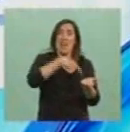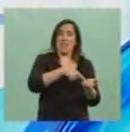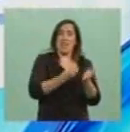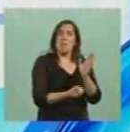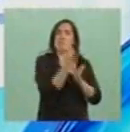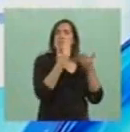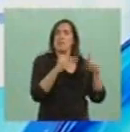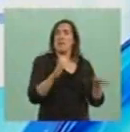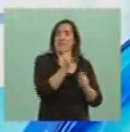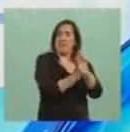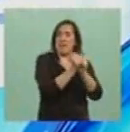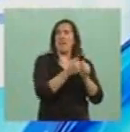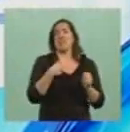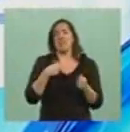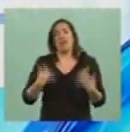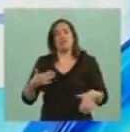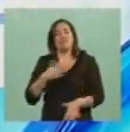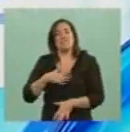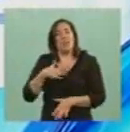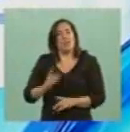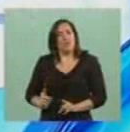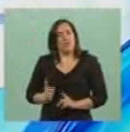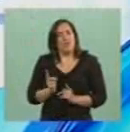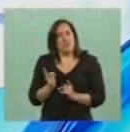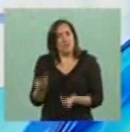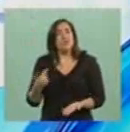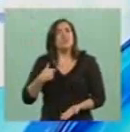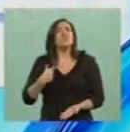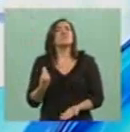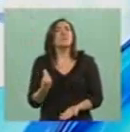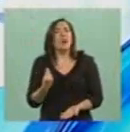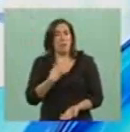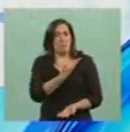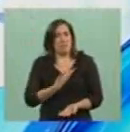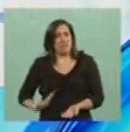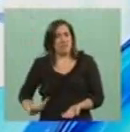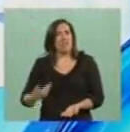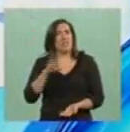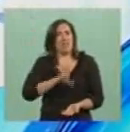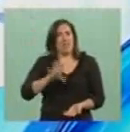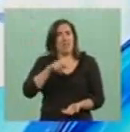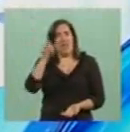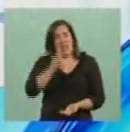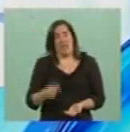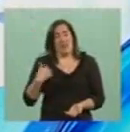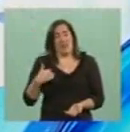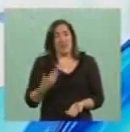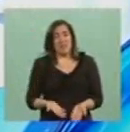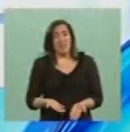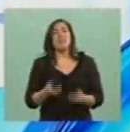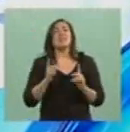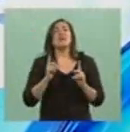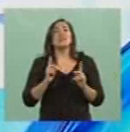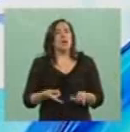me hace sentir muy orgullosa, no solamente como gobernante y presidenta, sino fundamentalmente por